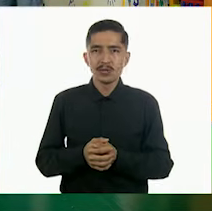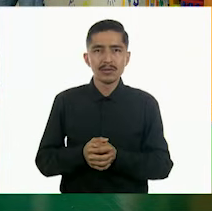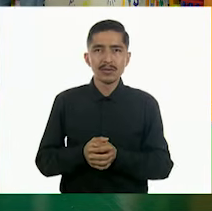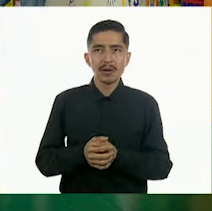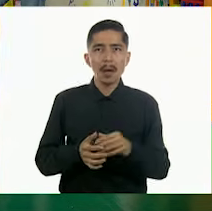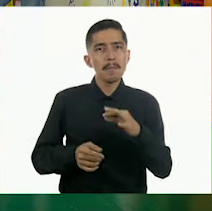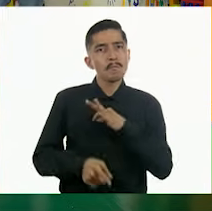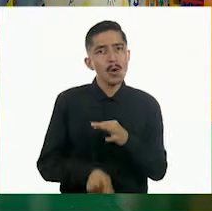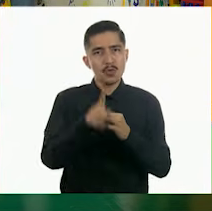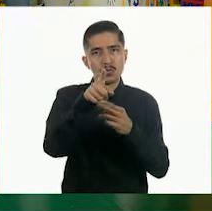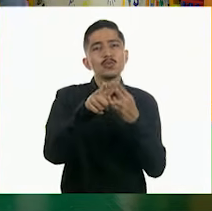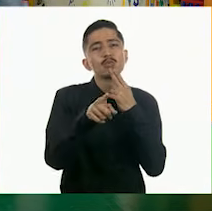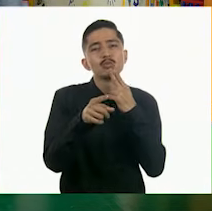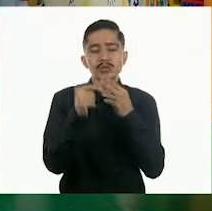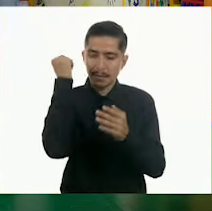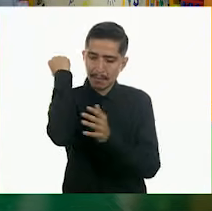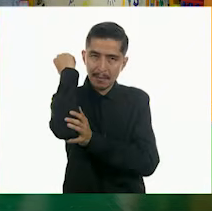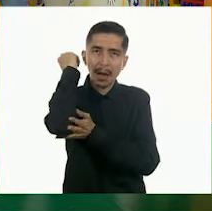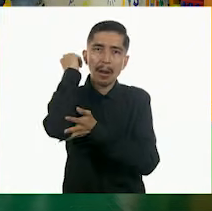brazos sí los puedo utilizar, ¿eh?